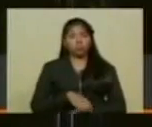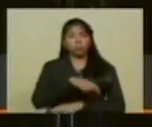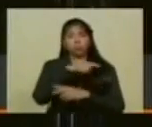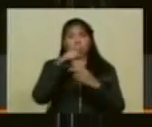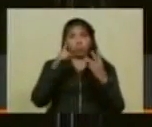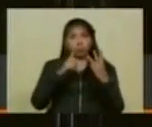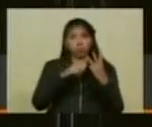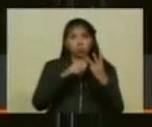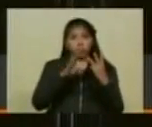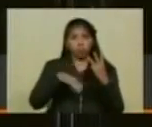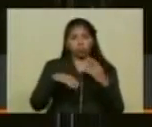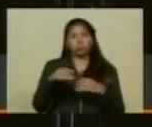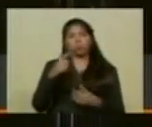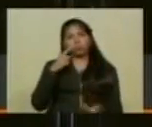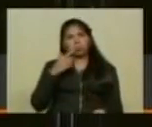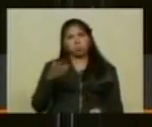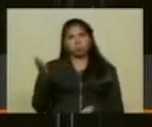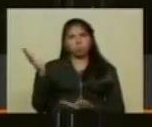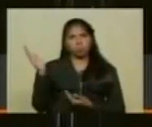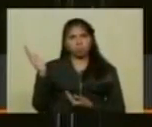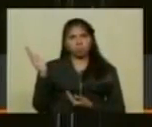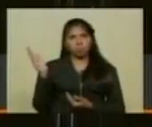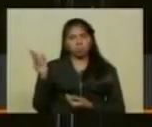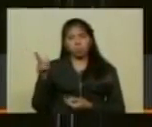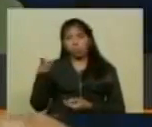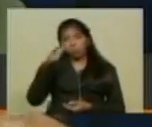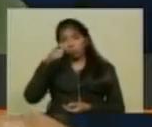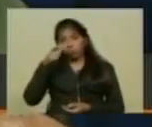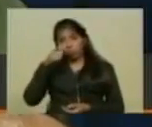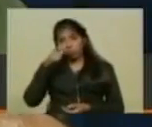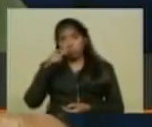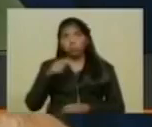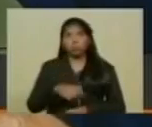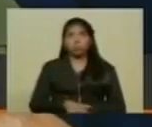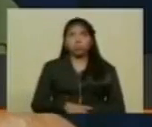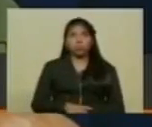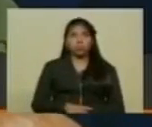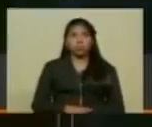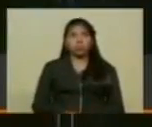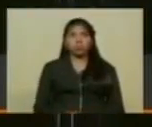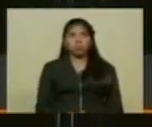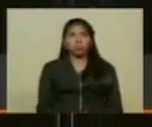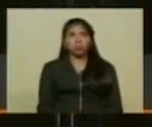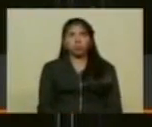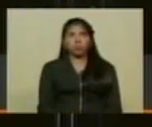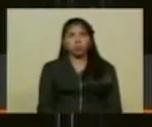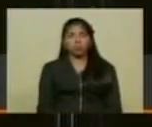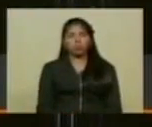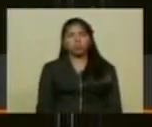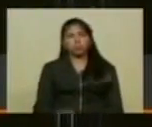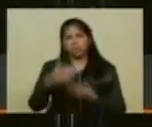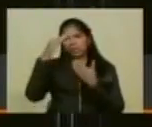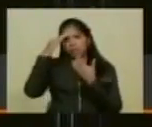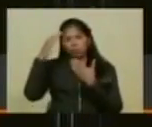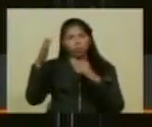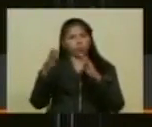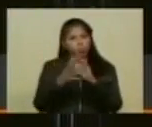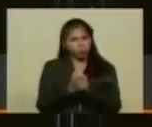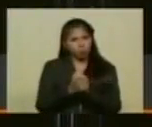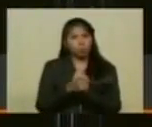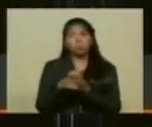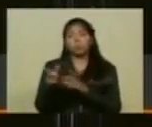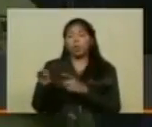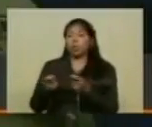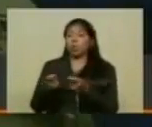General Morantes Torres, Inspector General de la Fuerza Armada Nacional Bolivariana, al Mayor General Guerrero Contreras, Contralor General